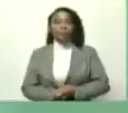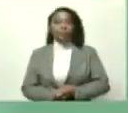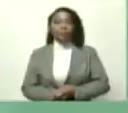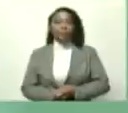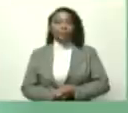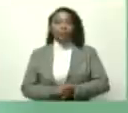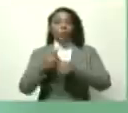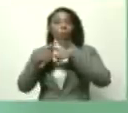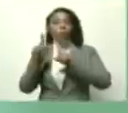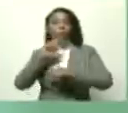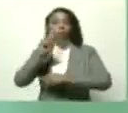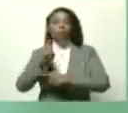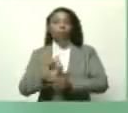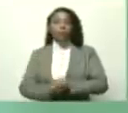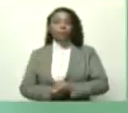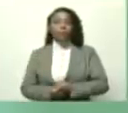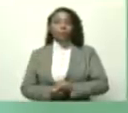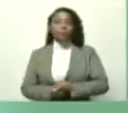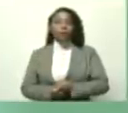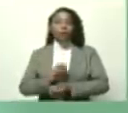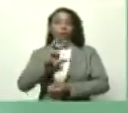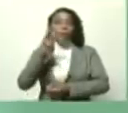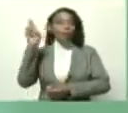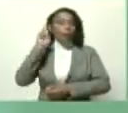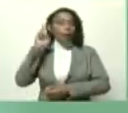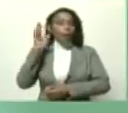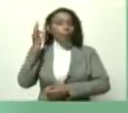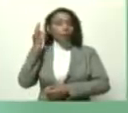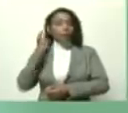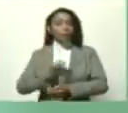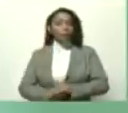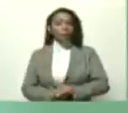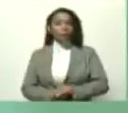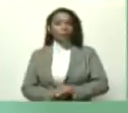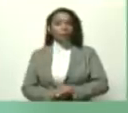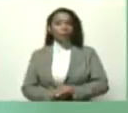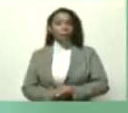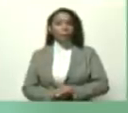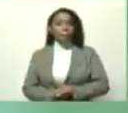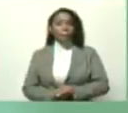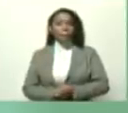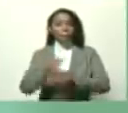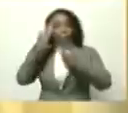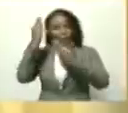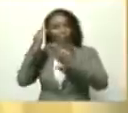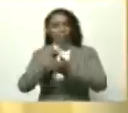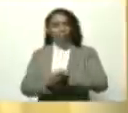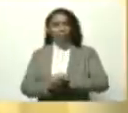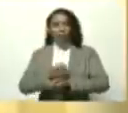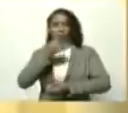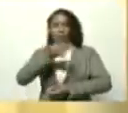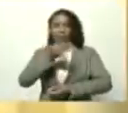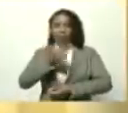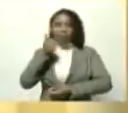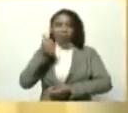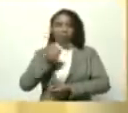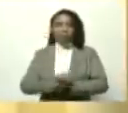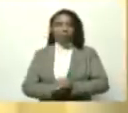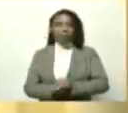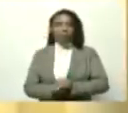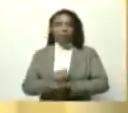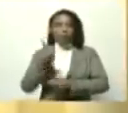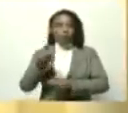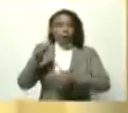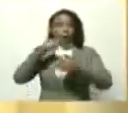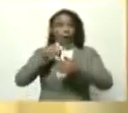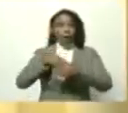Siguiente pregunta. W Radio, Gabriela González. ¿Cómo está, Gabriela? ¿Cómo está? Buenas tardes. Usted está más aquí que en Colombia,